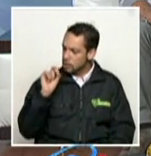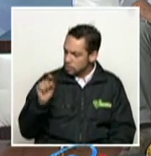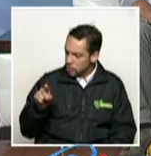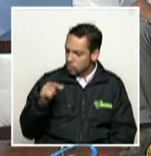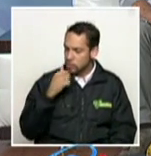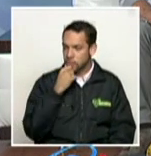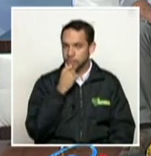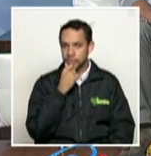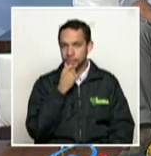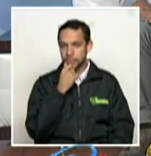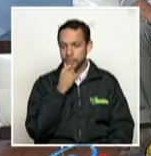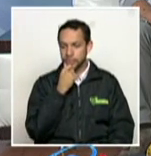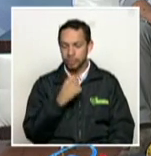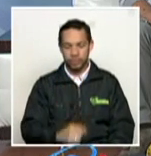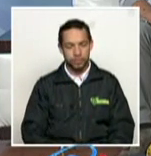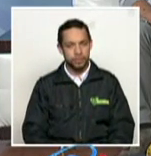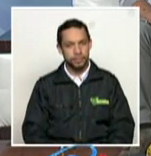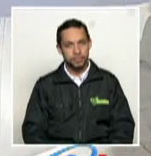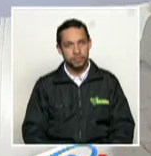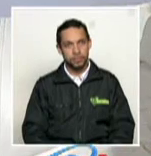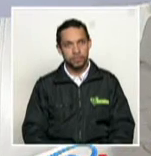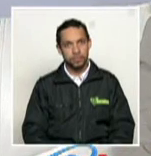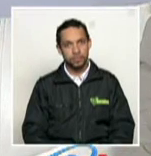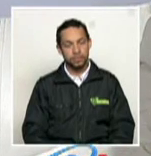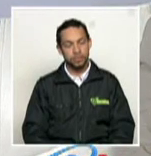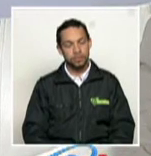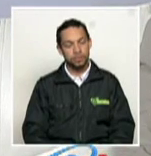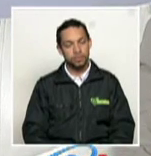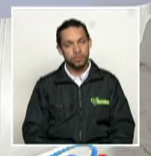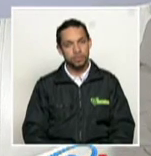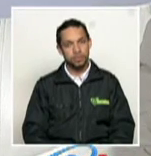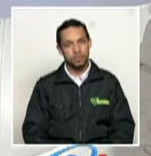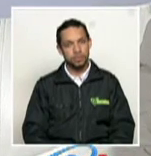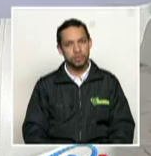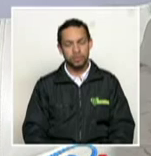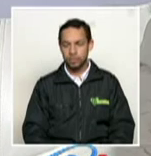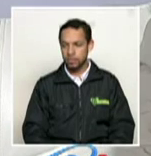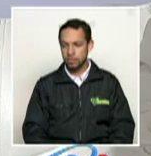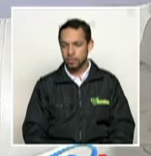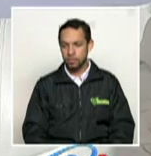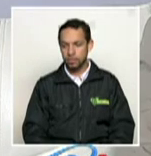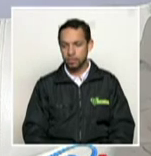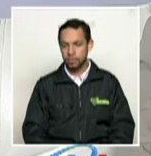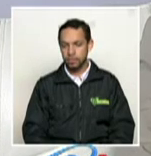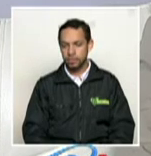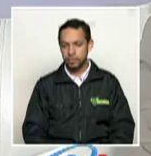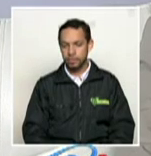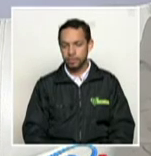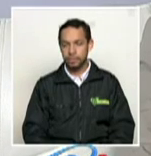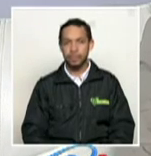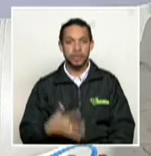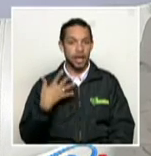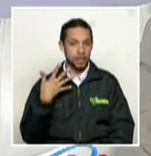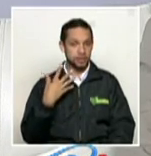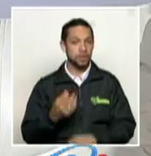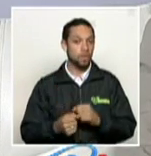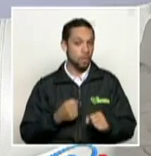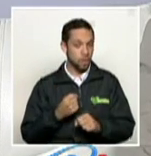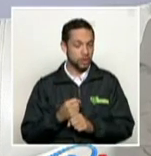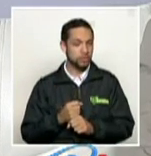Sí. Mi pregunta es que yo hace ya por ahí 5 años